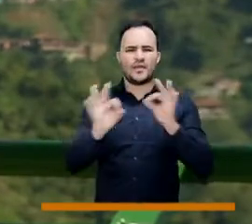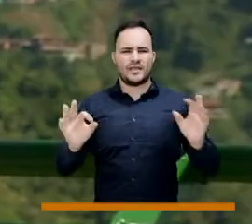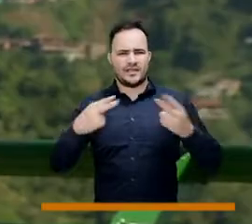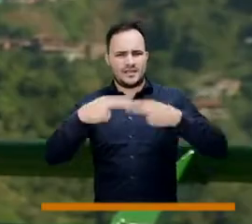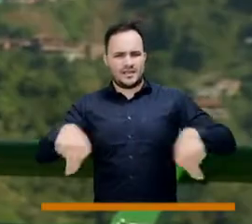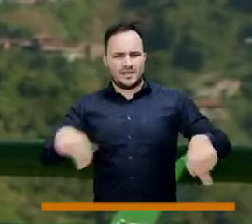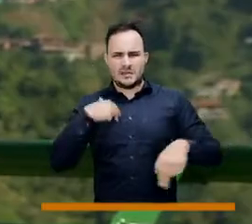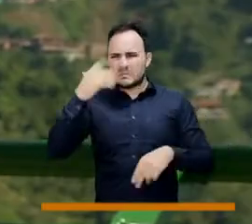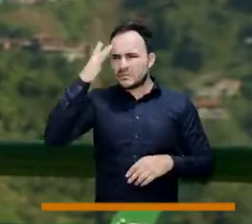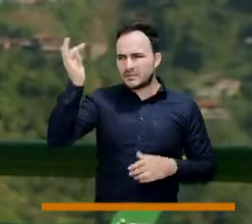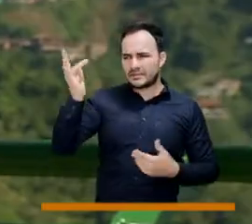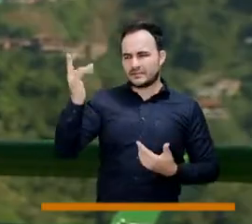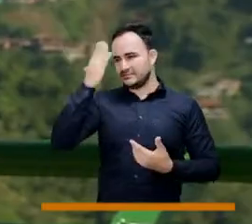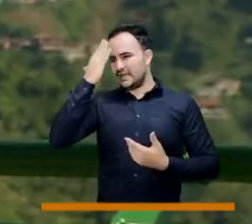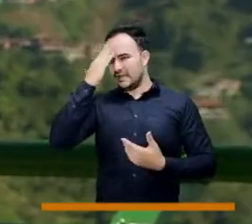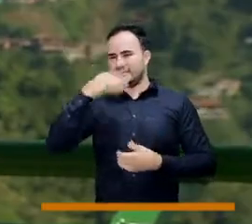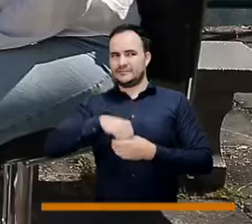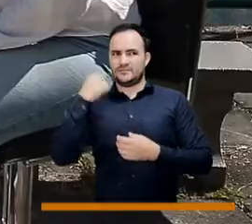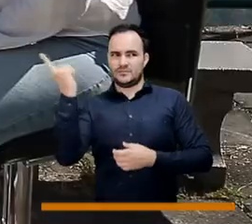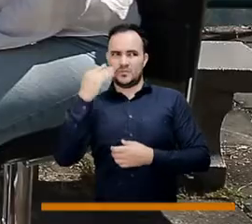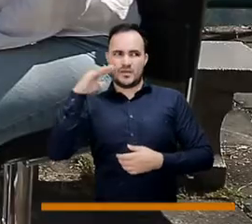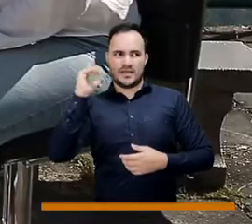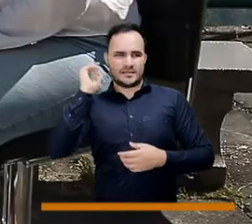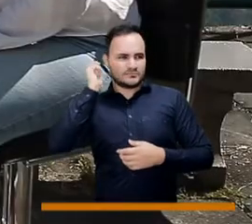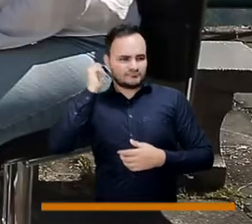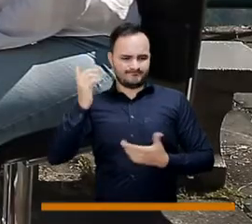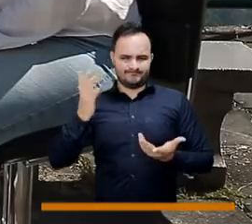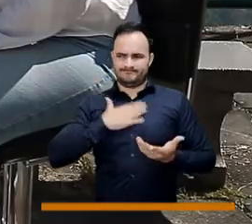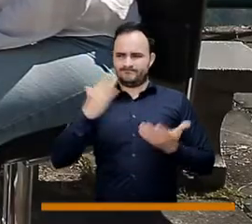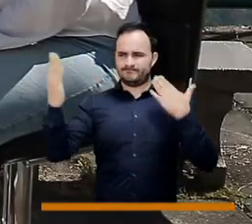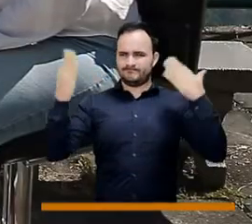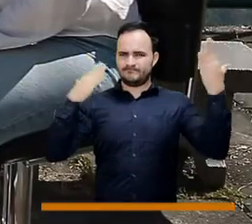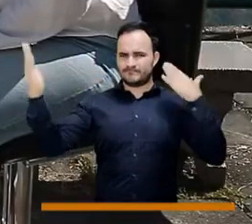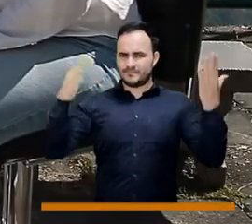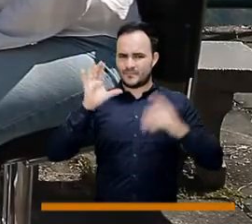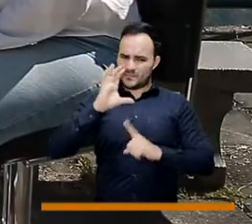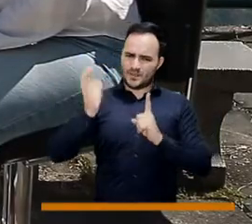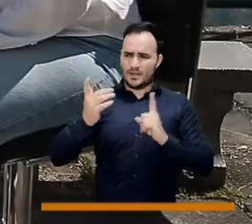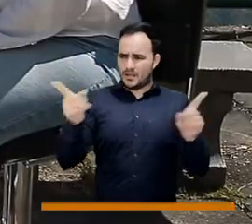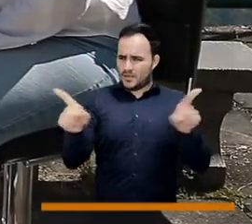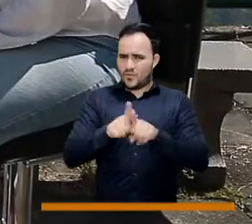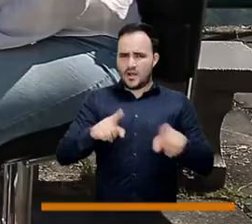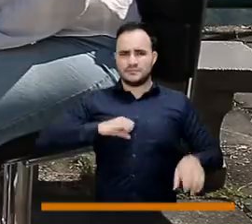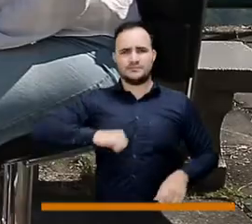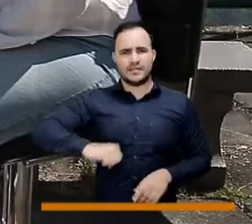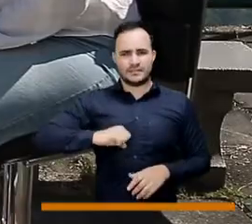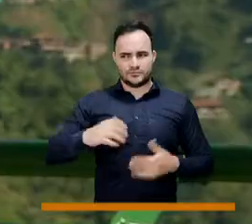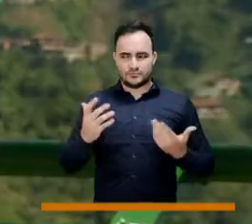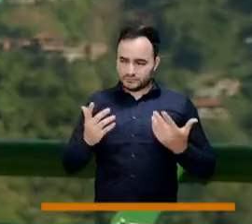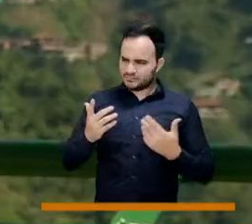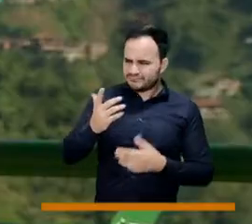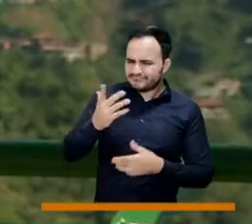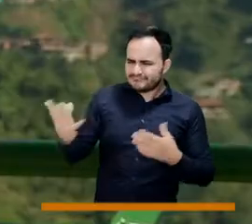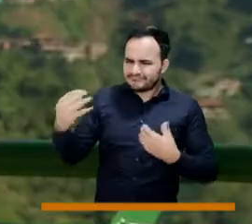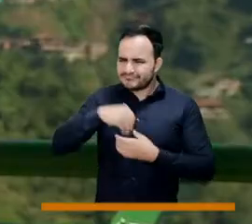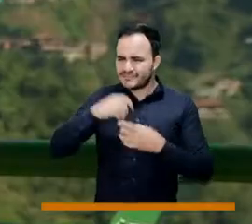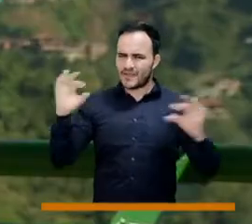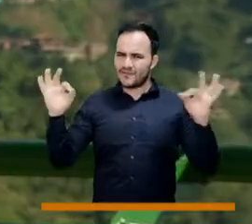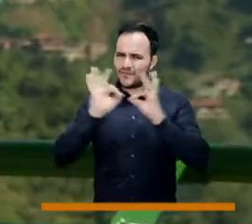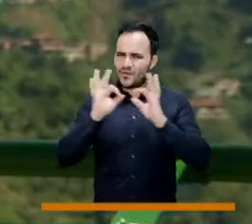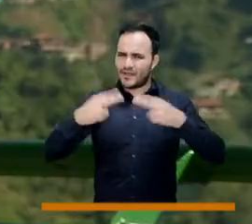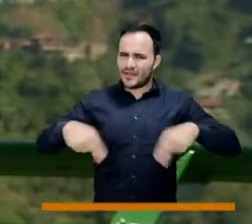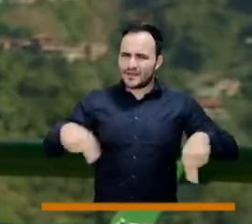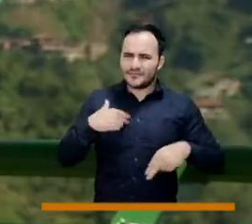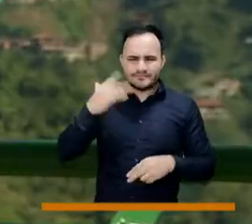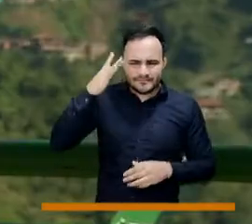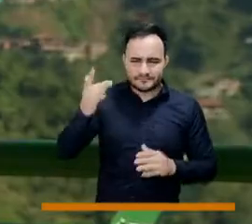mujeres campesinas como sujetos de derecho? Expliquémosle a la gente por qué está ahí ese